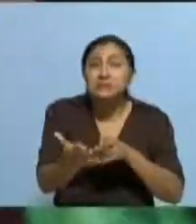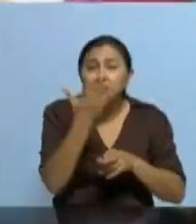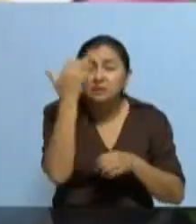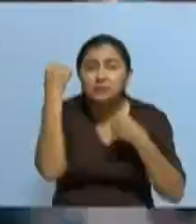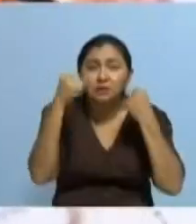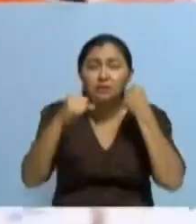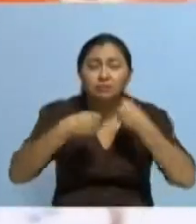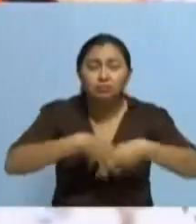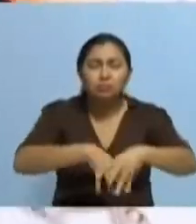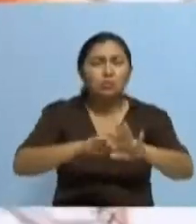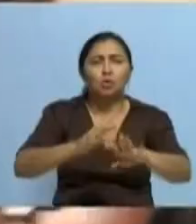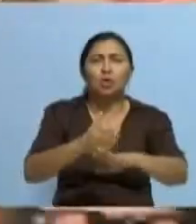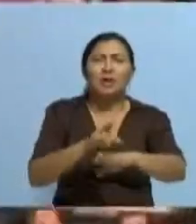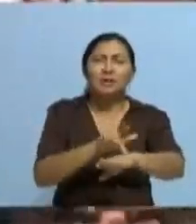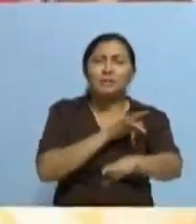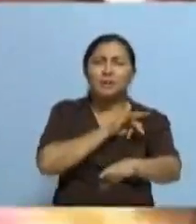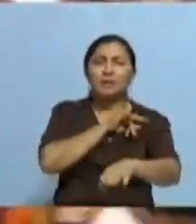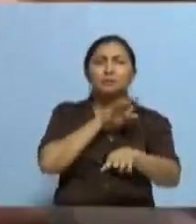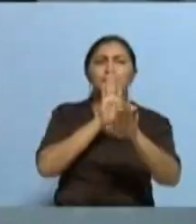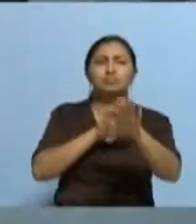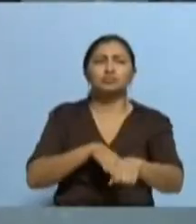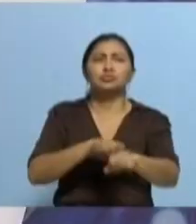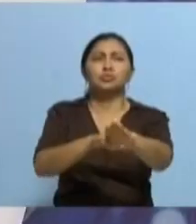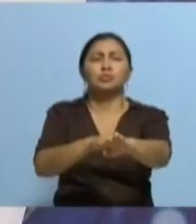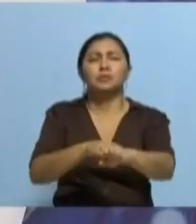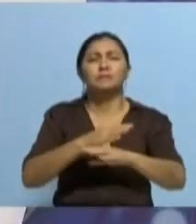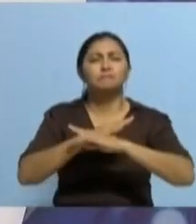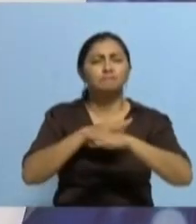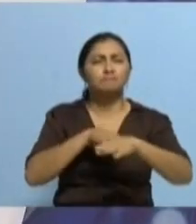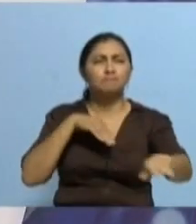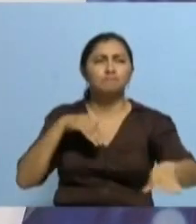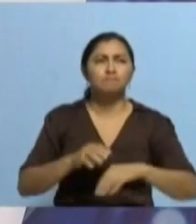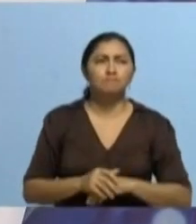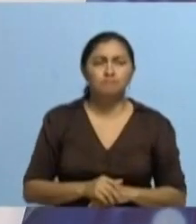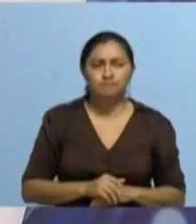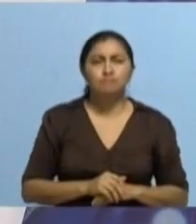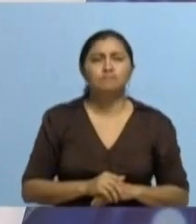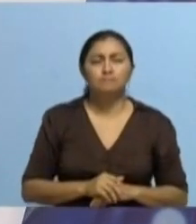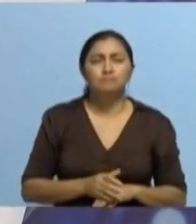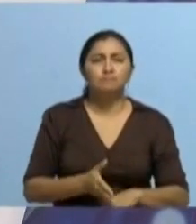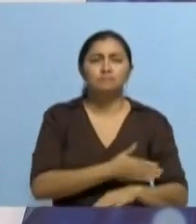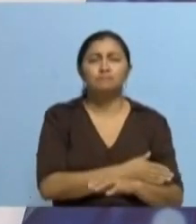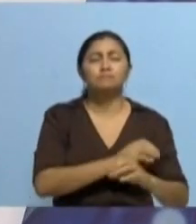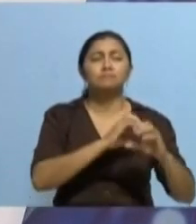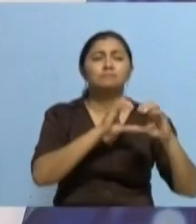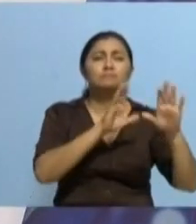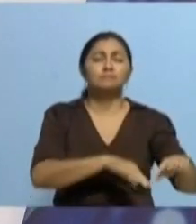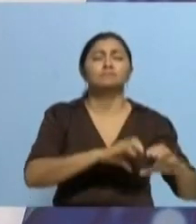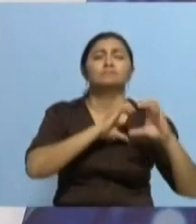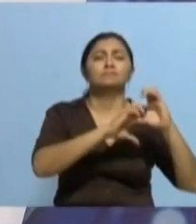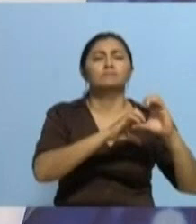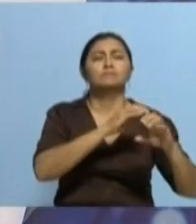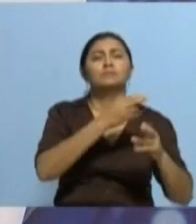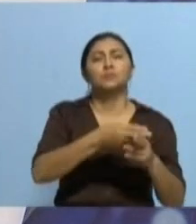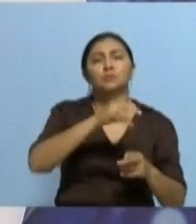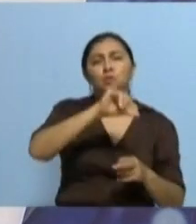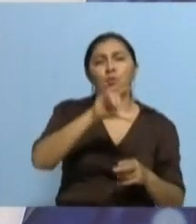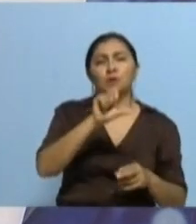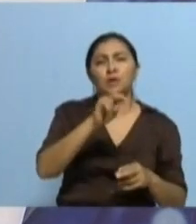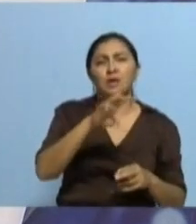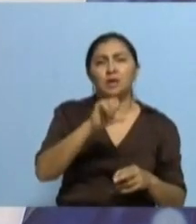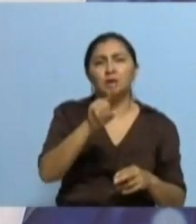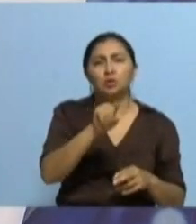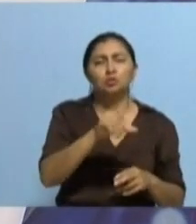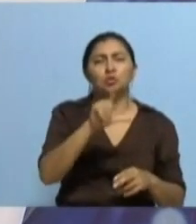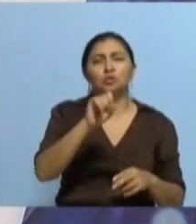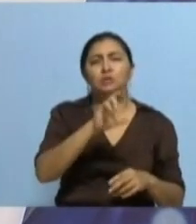desfile, esto con el fin de evitar los trancones. El representante de la Cámara, Juan Carlos Lozada, socializó hoy en la Universidad Libre